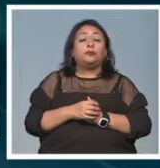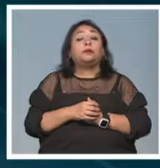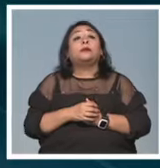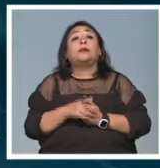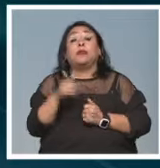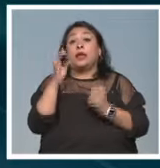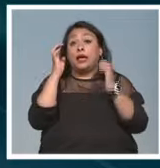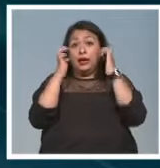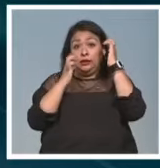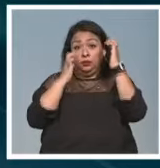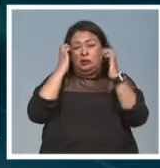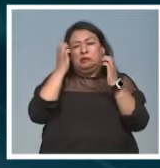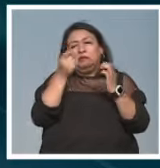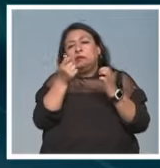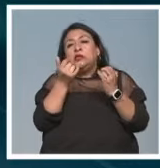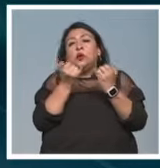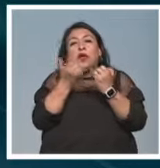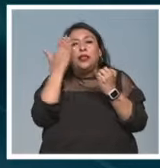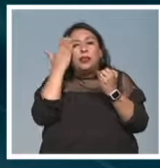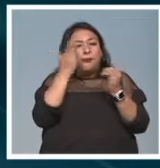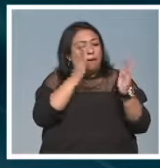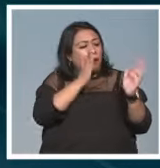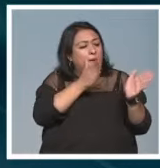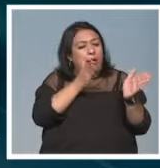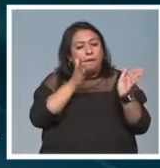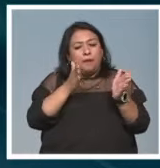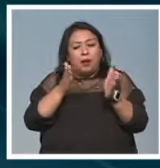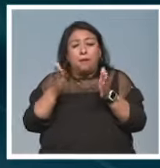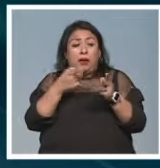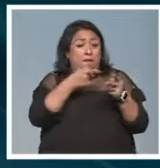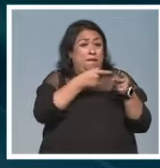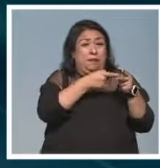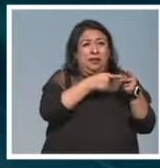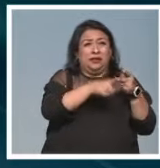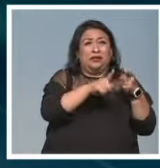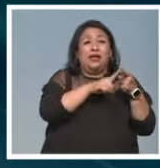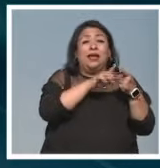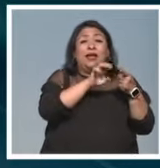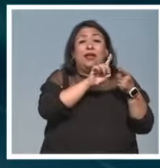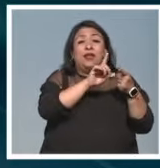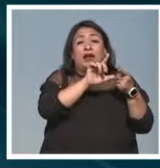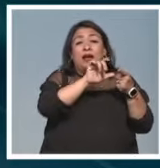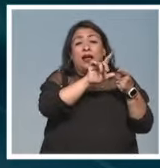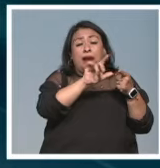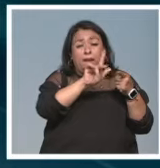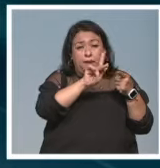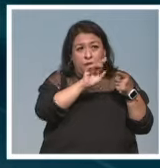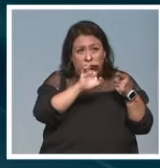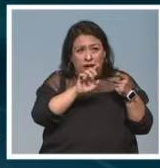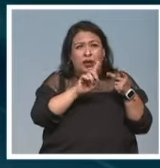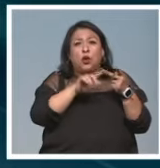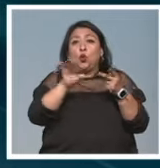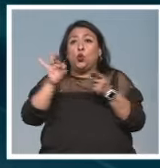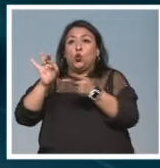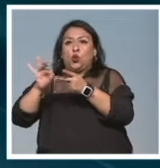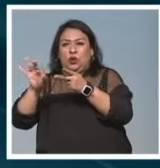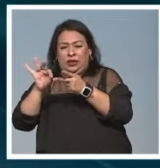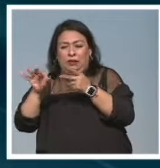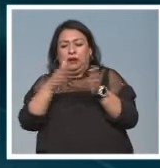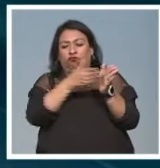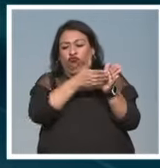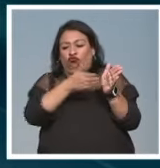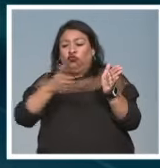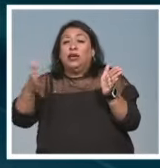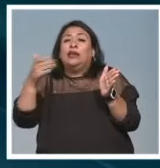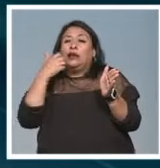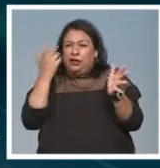La exposición es una especie de cronología, desde las primeras novelas, desde Edgar Allan Poe hasta las últimas. Sí buscamos como rescatar